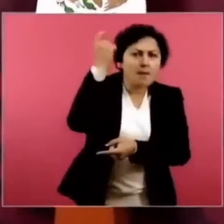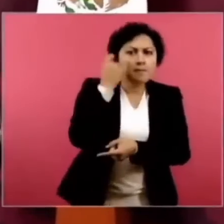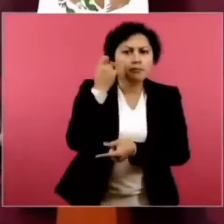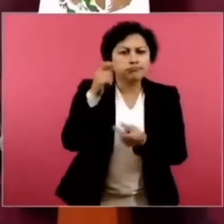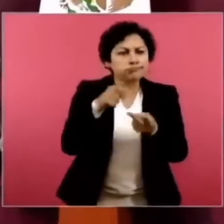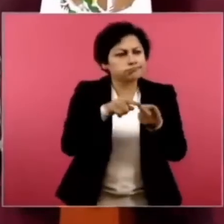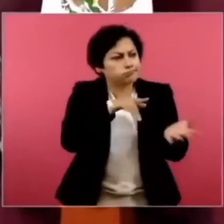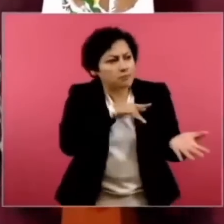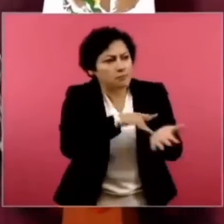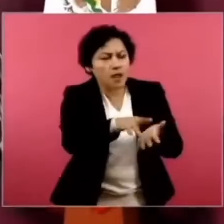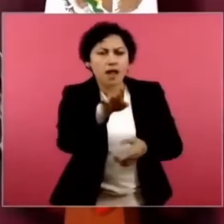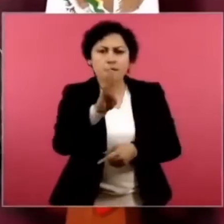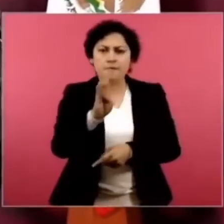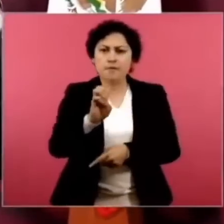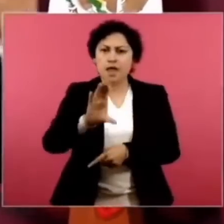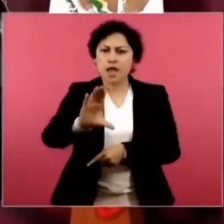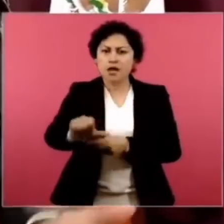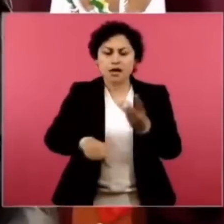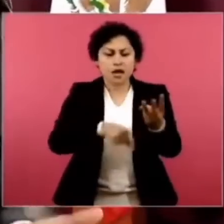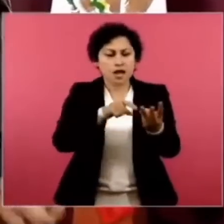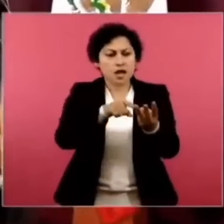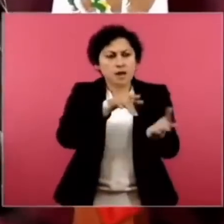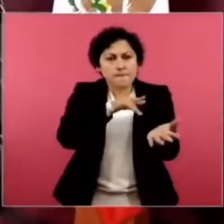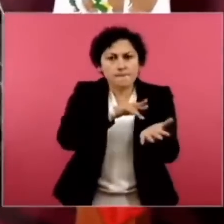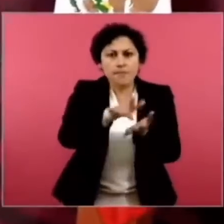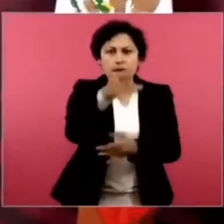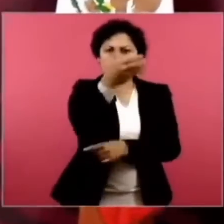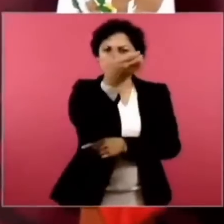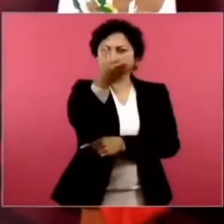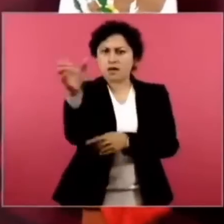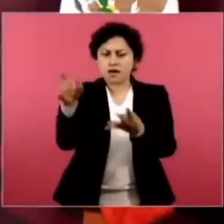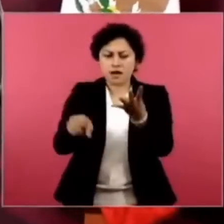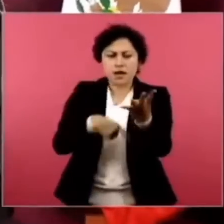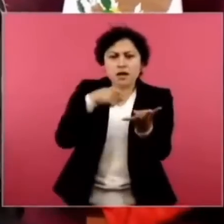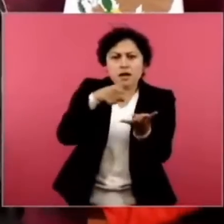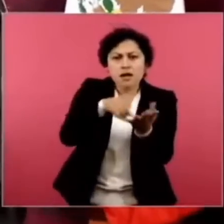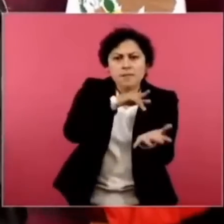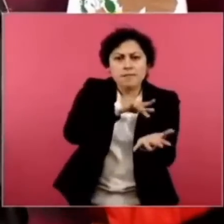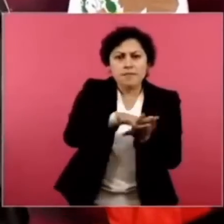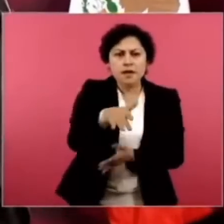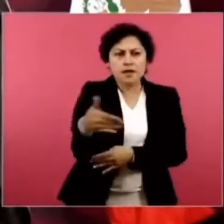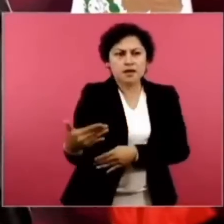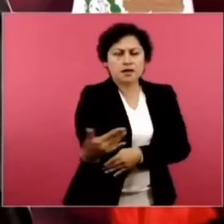para estudiantes, en apoyo a los campesinos, a los pescadores,